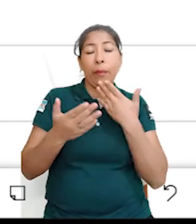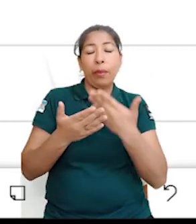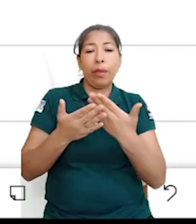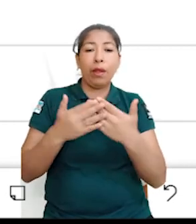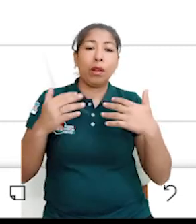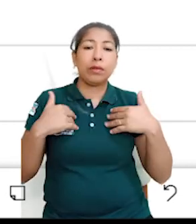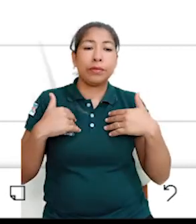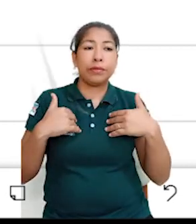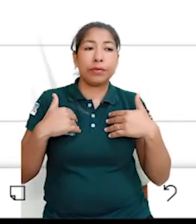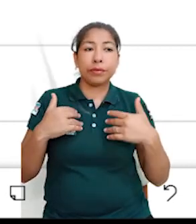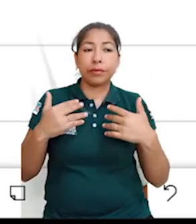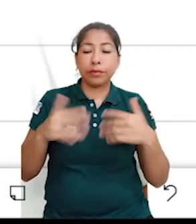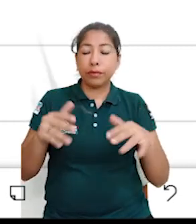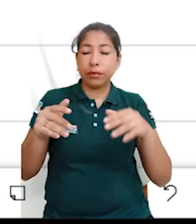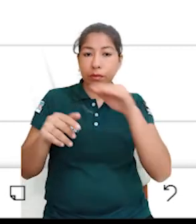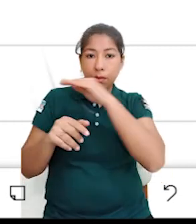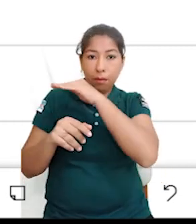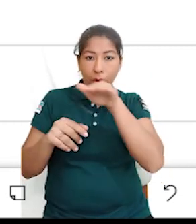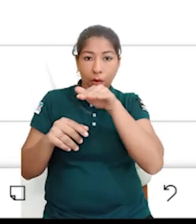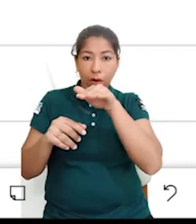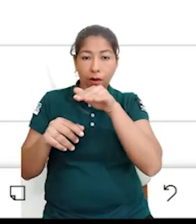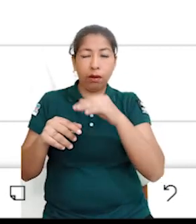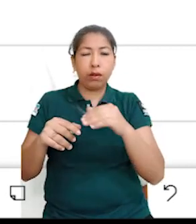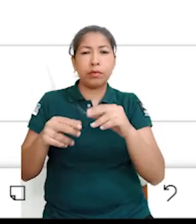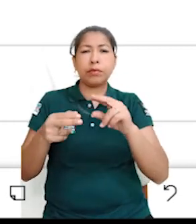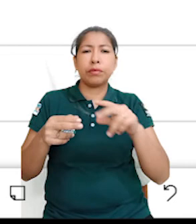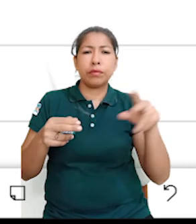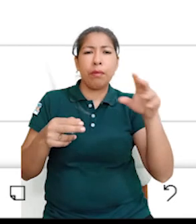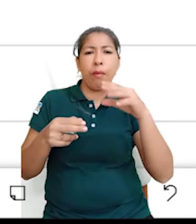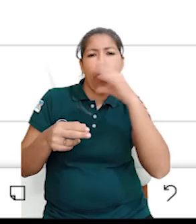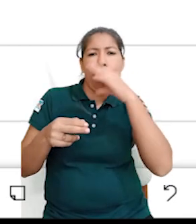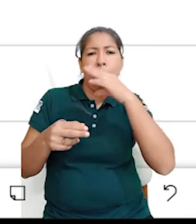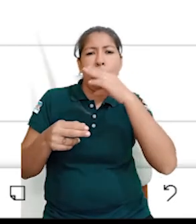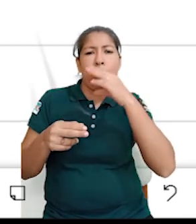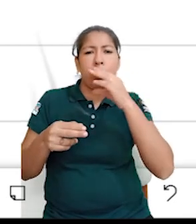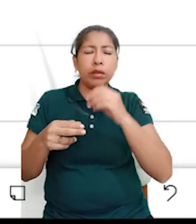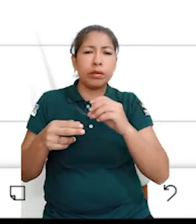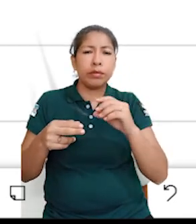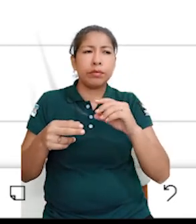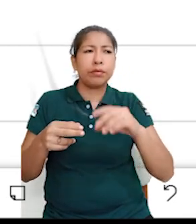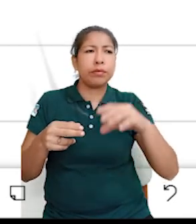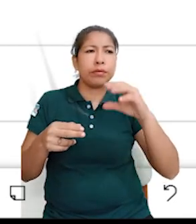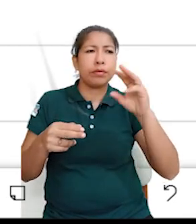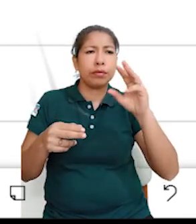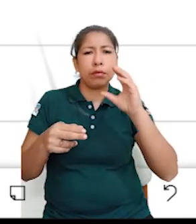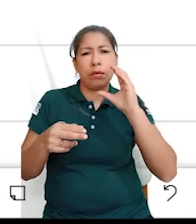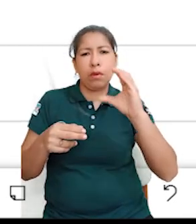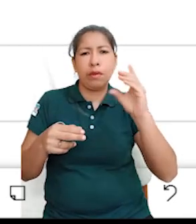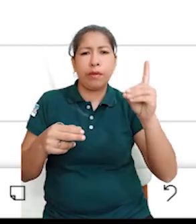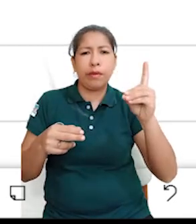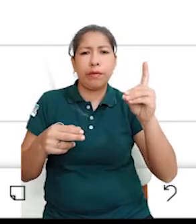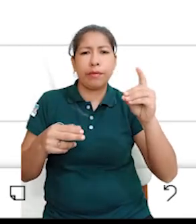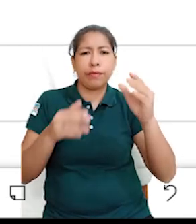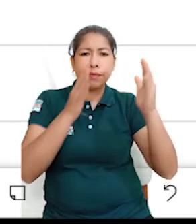como tenemos una fracción en este caso, vamos a sacar nuestro común denominador. Común denominador